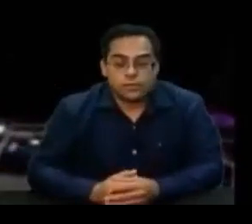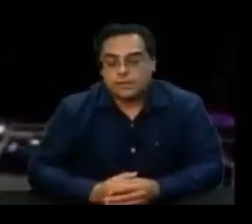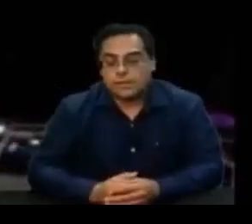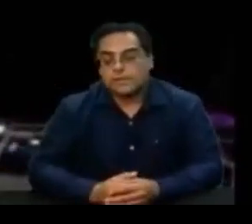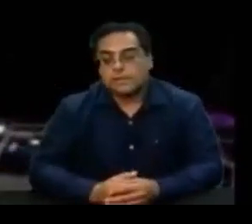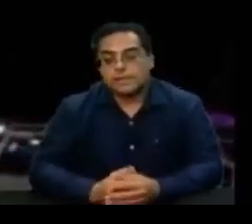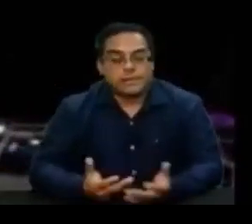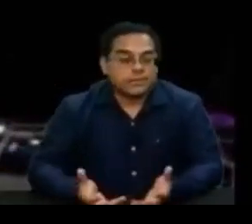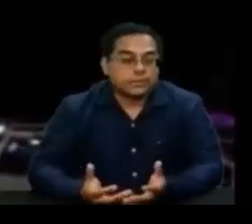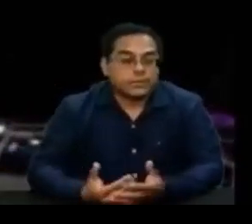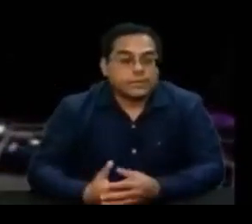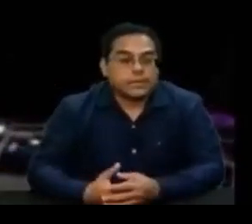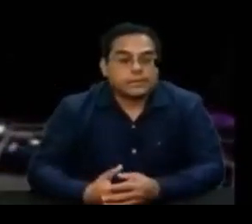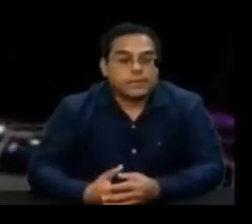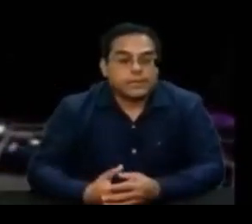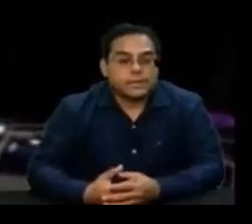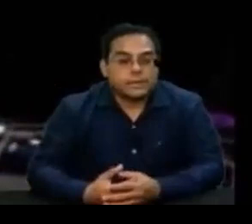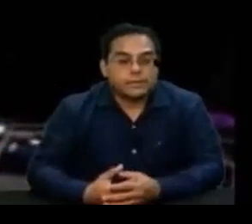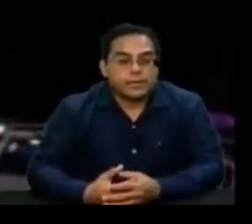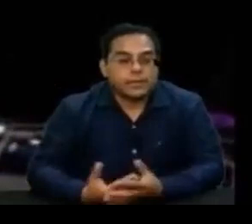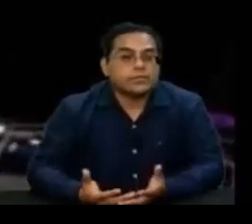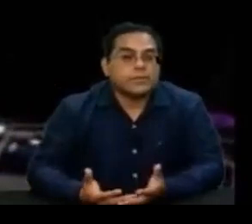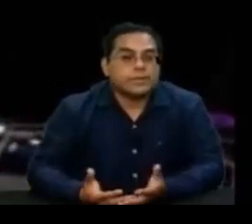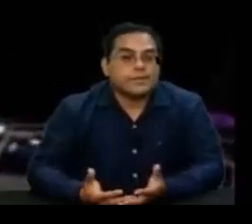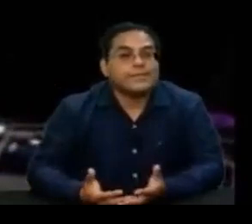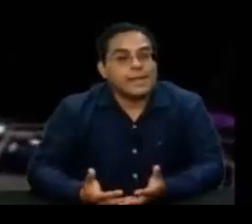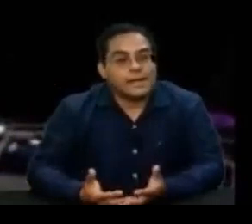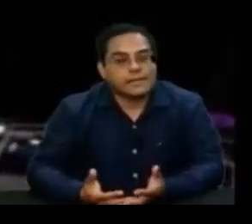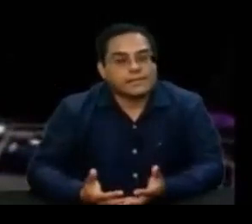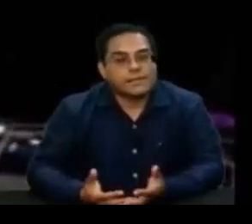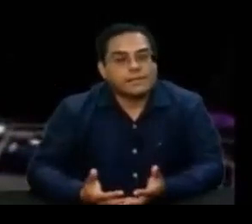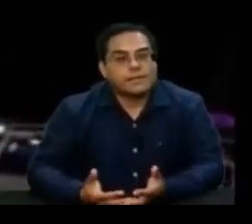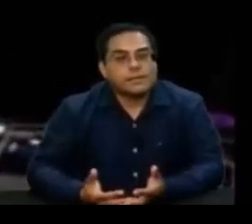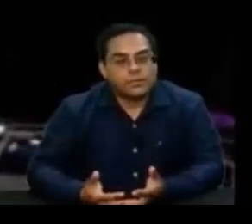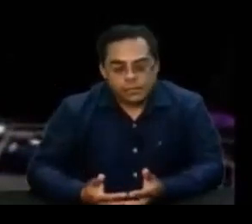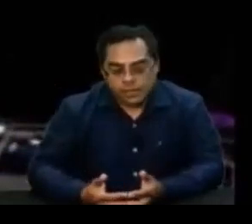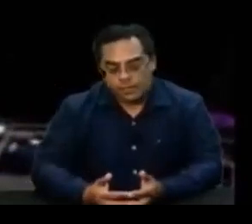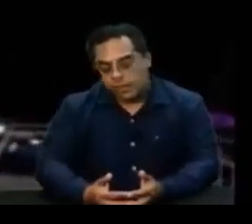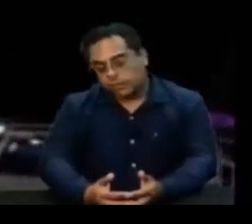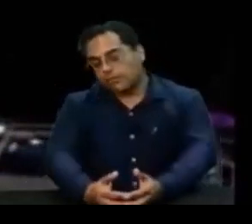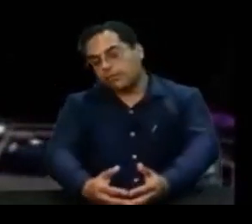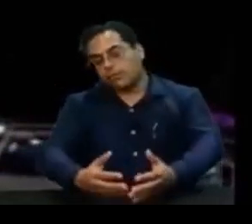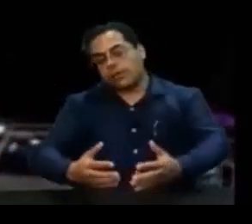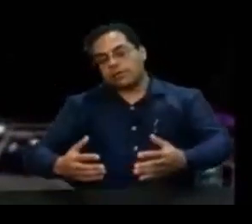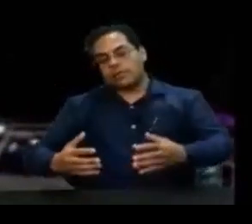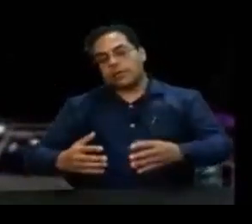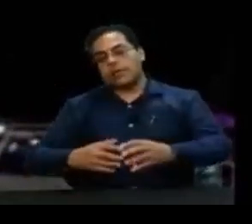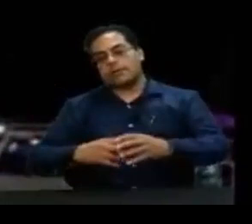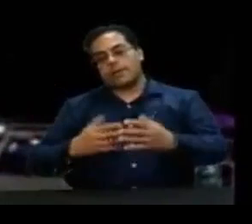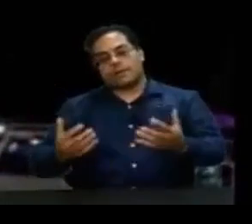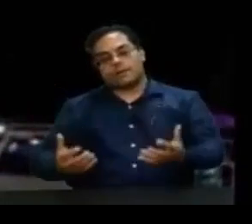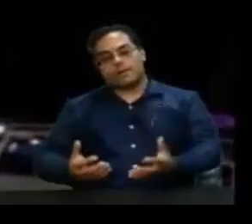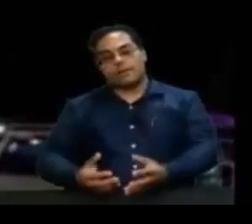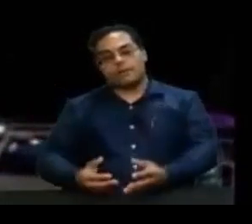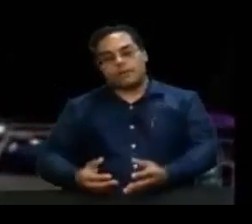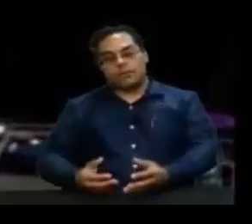fracturas, y estas fracturas tienen que ser reducidas y fijadas. ¿Por qué? De otra forma van a